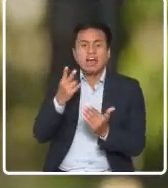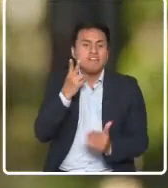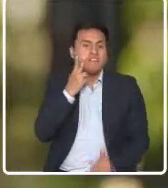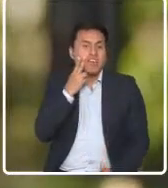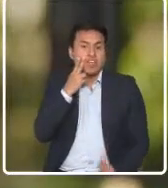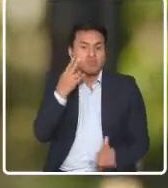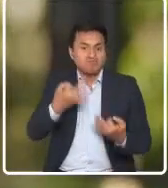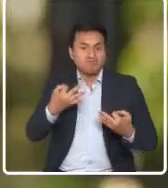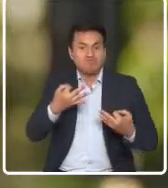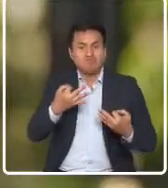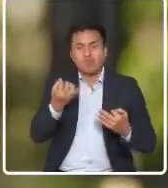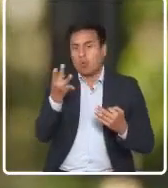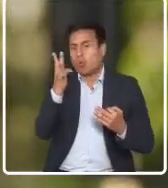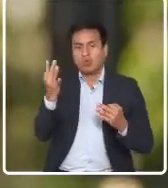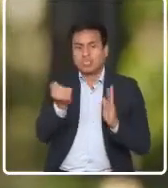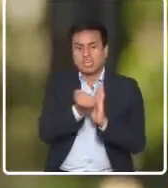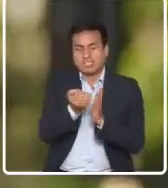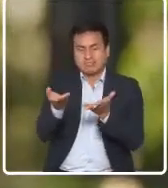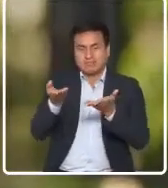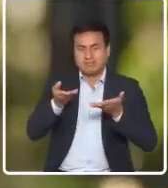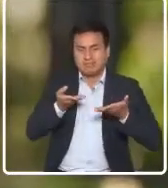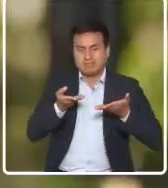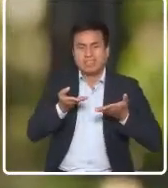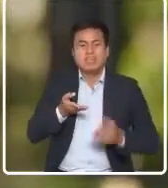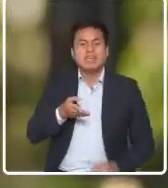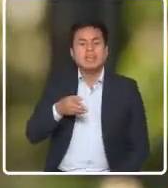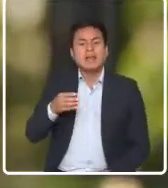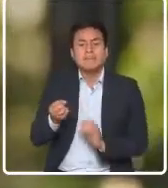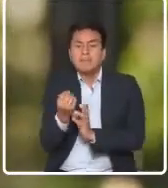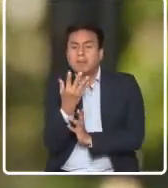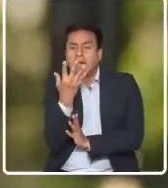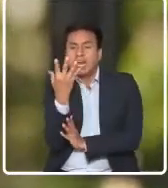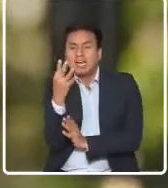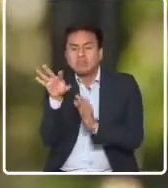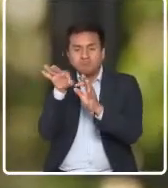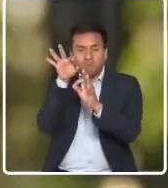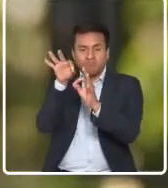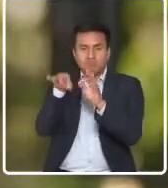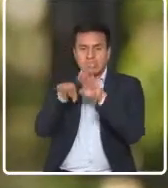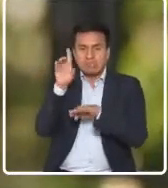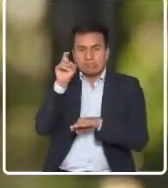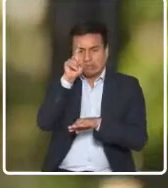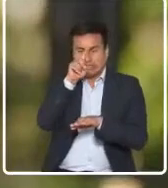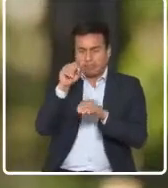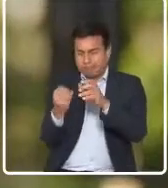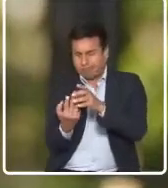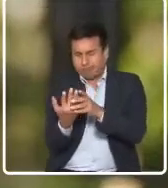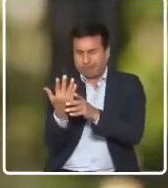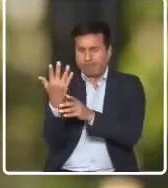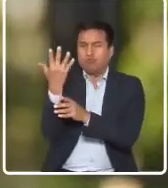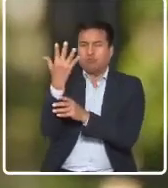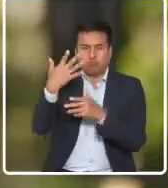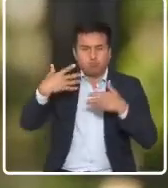con características que son únicas. Una parra que crece en las condiciones más adversas.